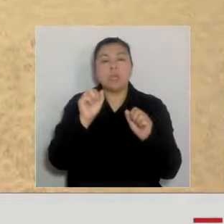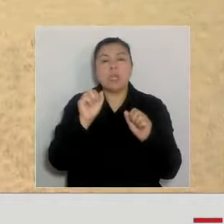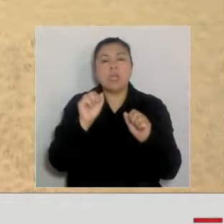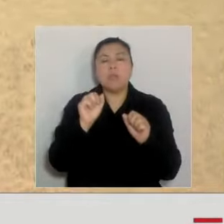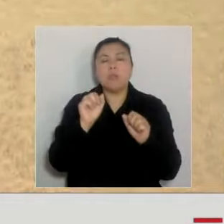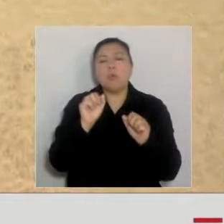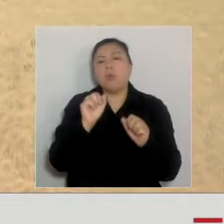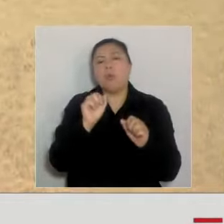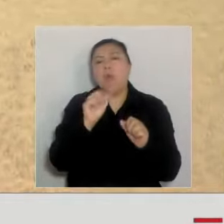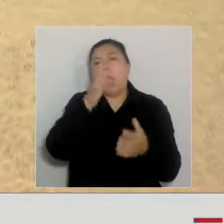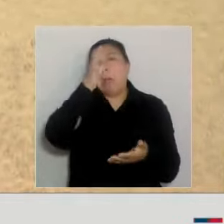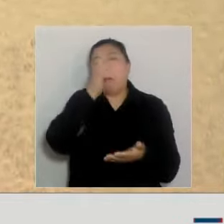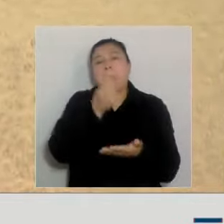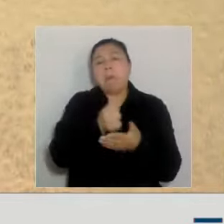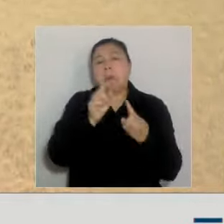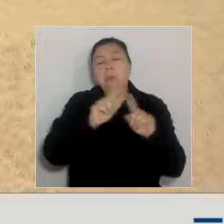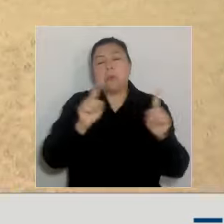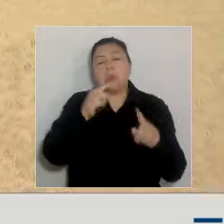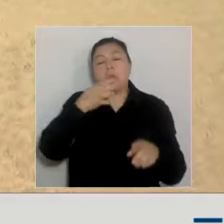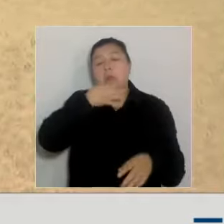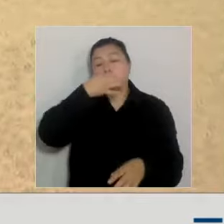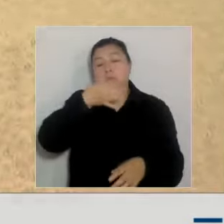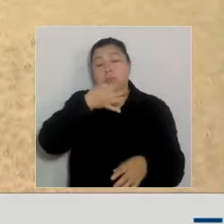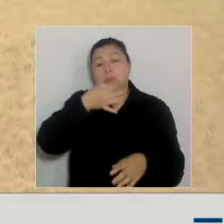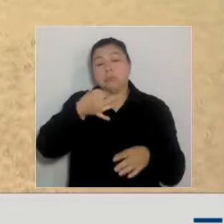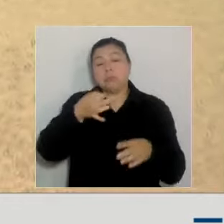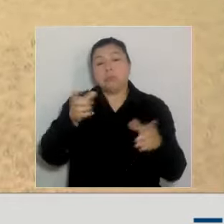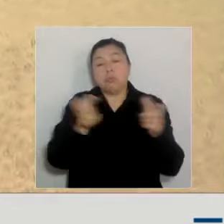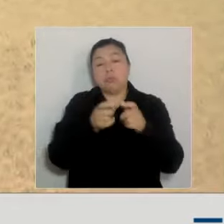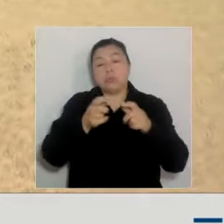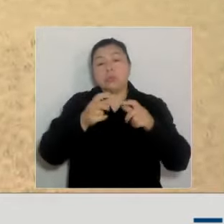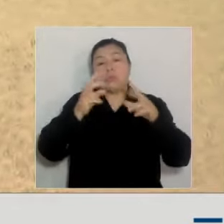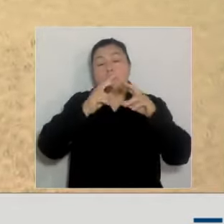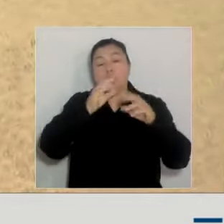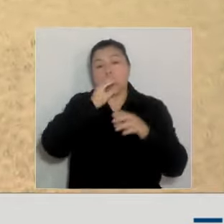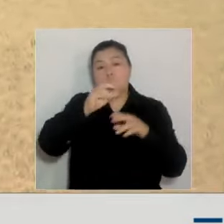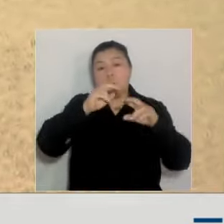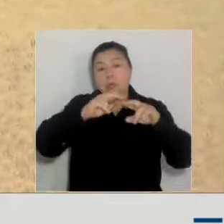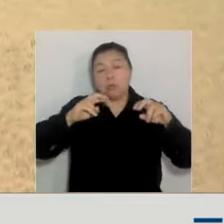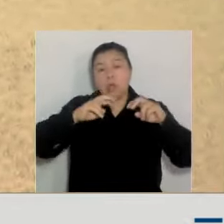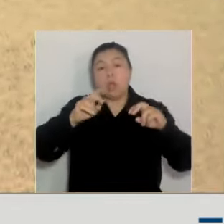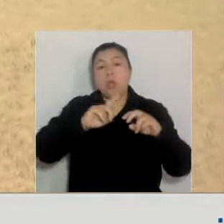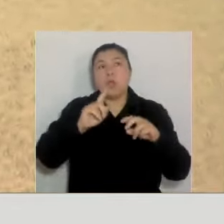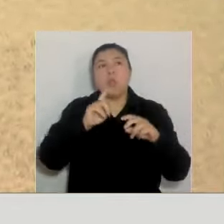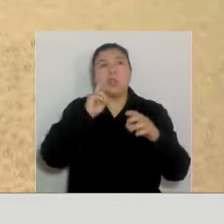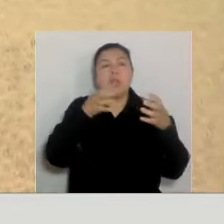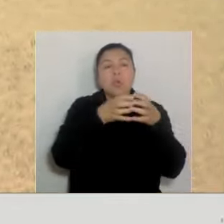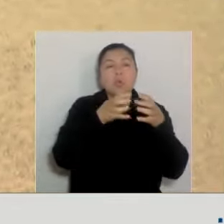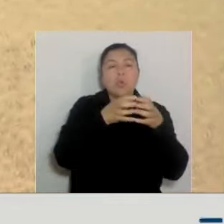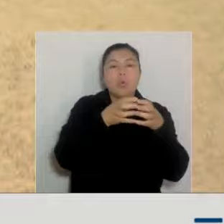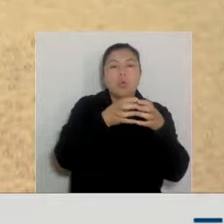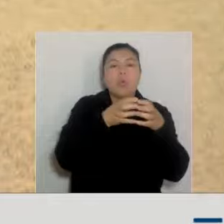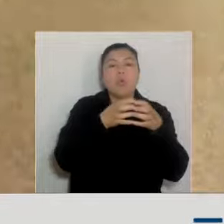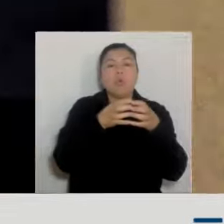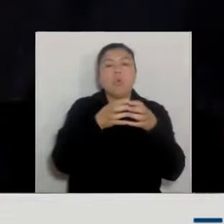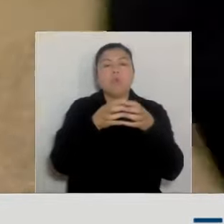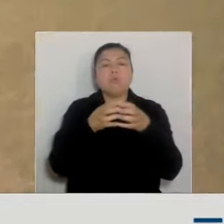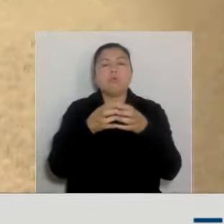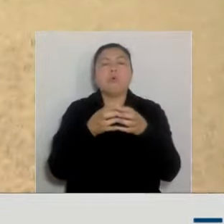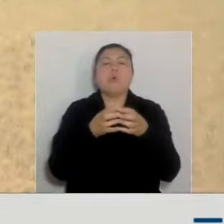créanme que esto como se dijo en la comisión de agricultura no tiene que ver con clases sociales en lo absoluto